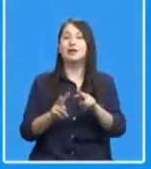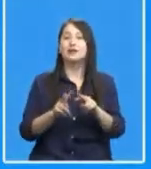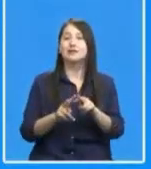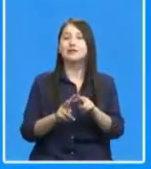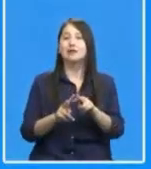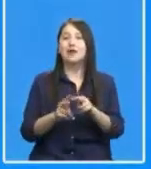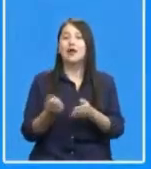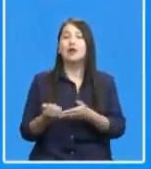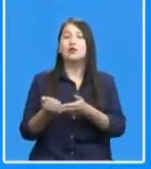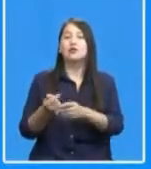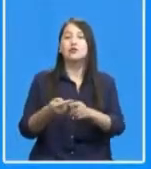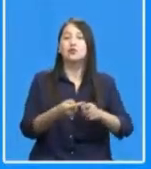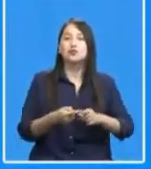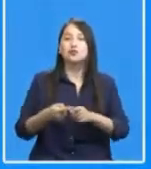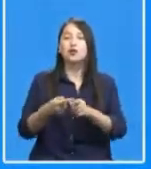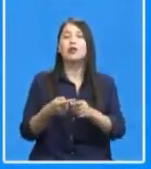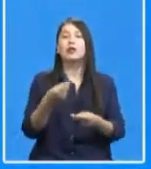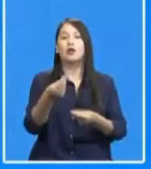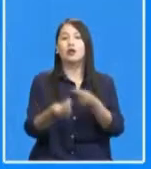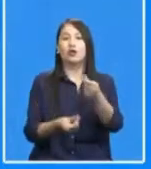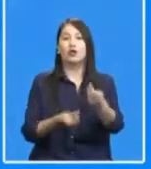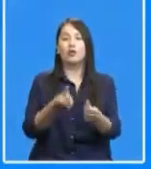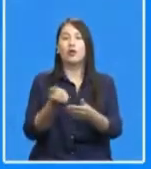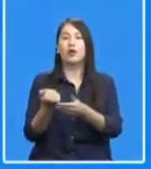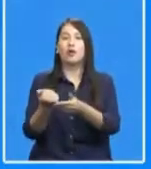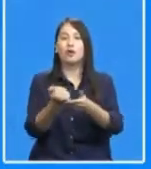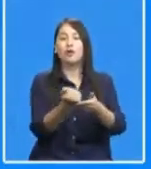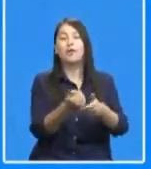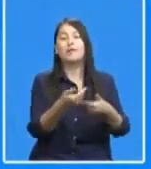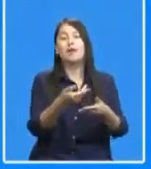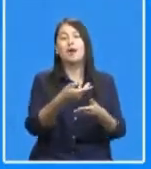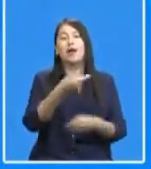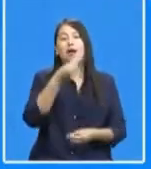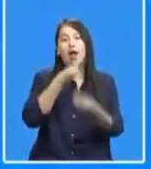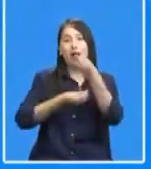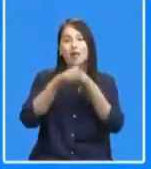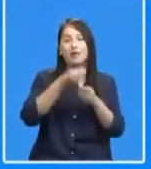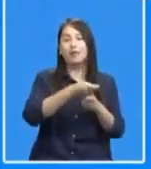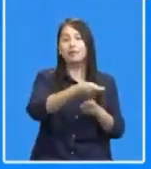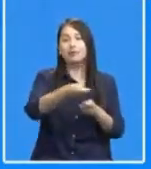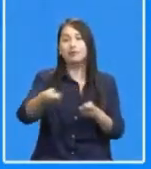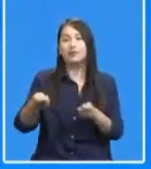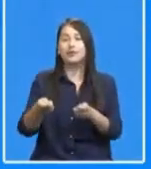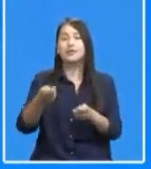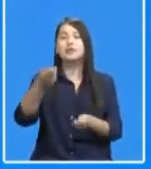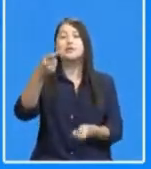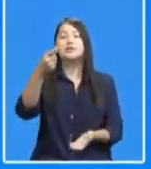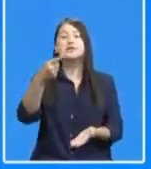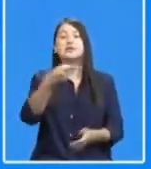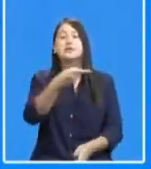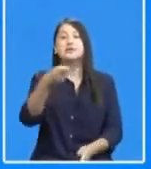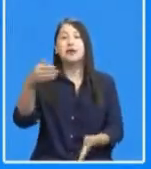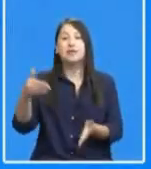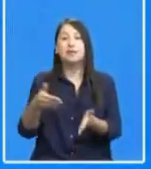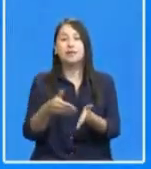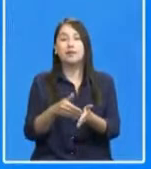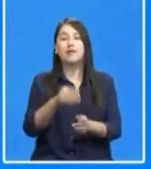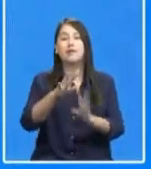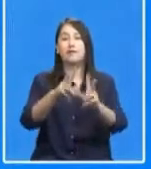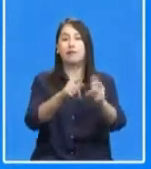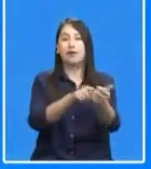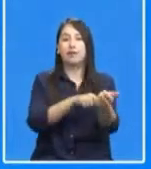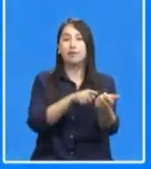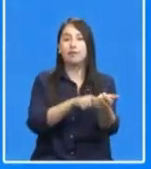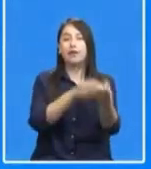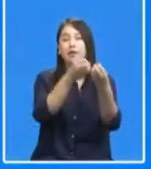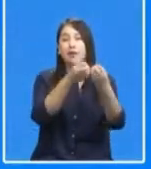Actualmente coordina las labores de distribución de alimentos para más de 100.000 familias que perdieron sus fuentes de ingreso debido a la pandemia